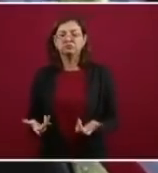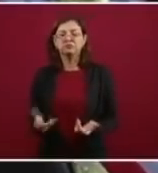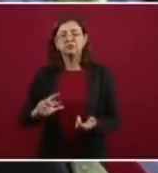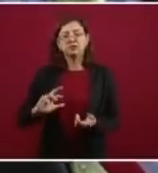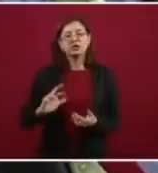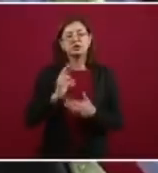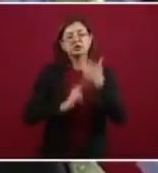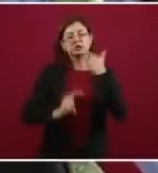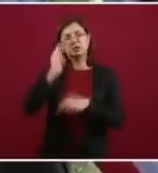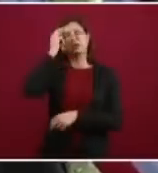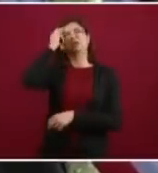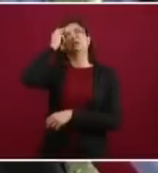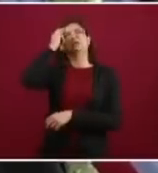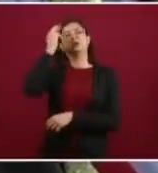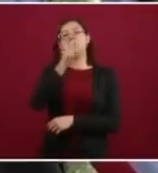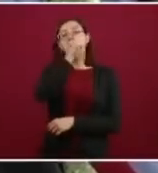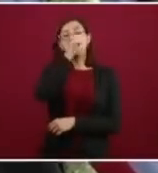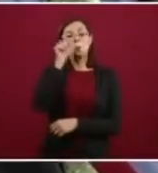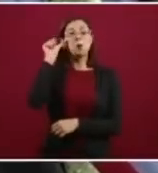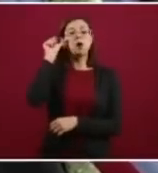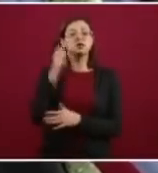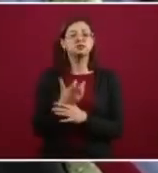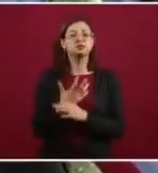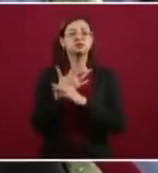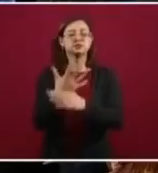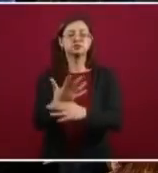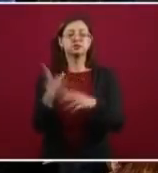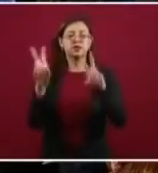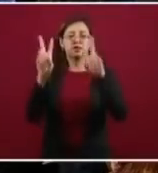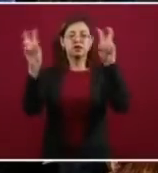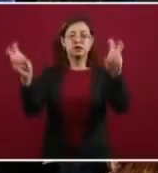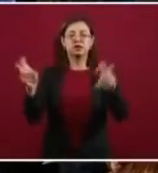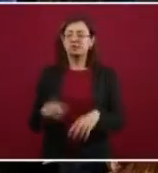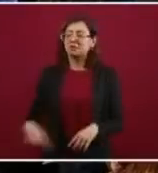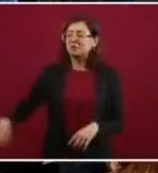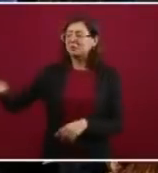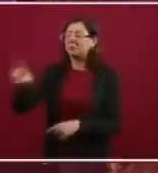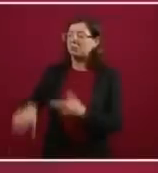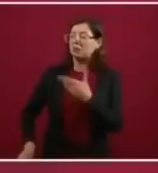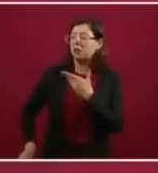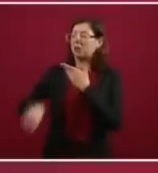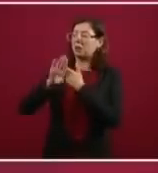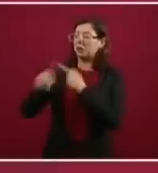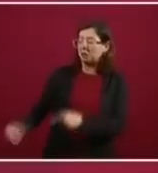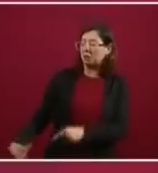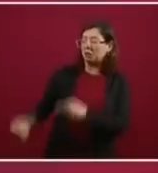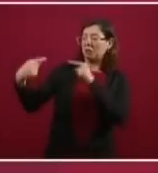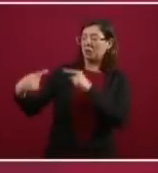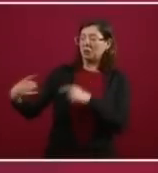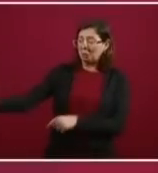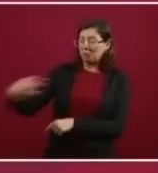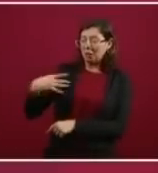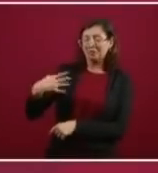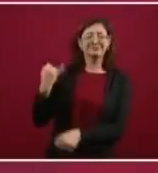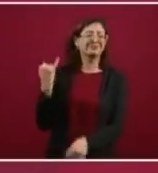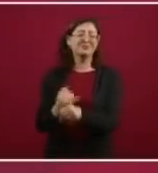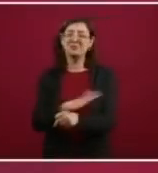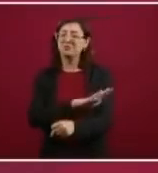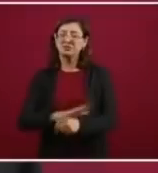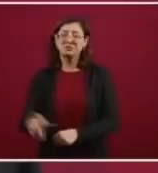Juárez. ¿Qué decía Juárez? El triunfo de la reacción es moralmente imposible.